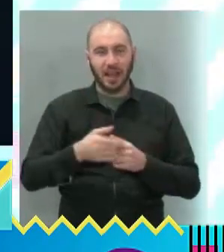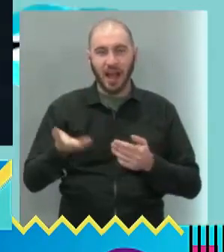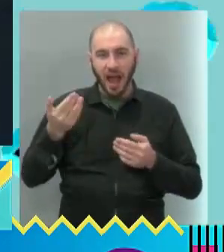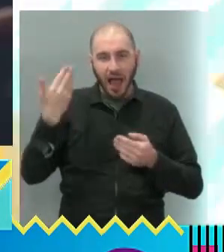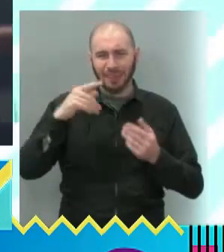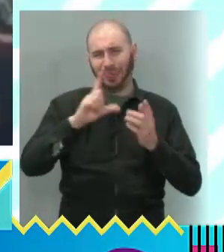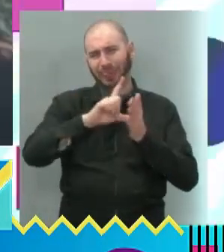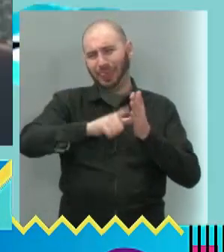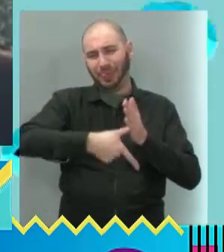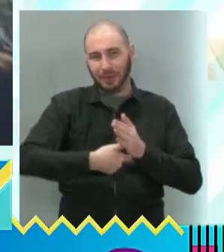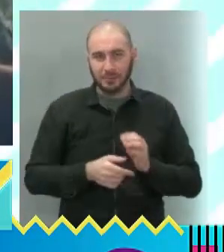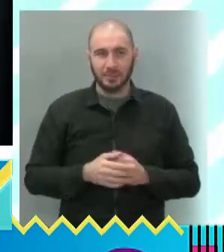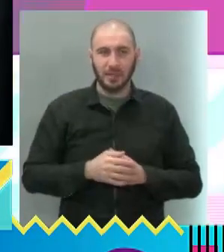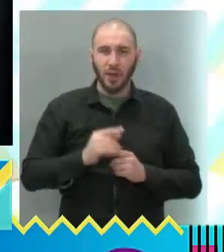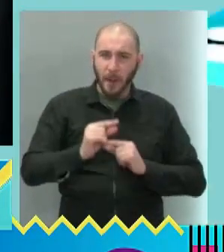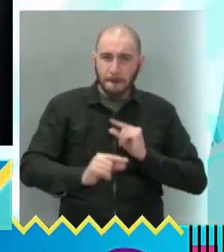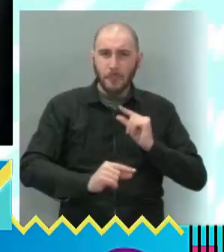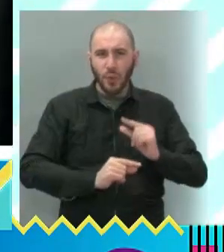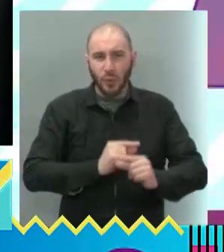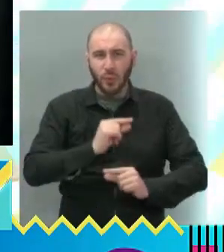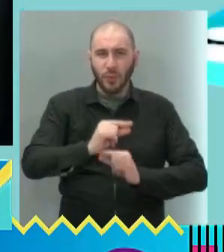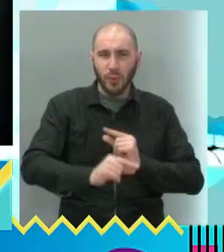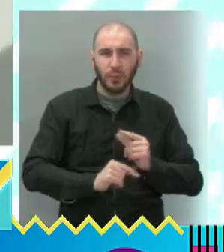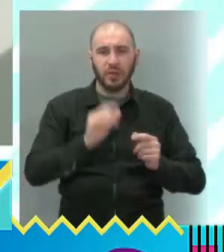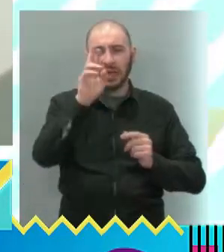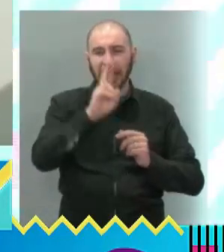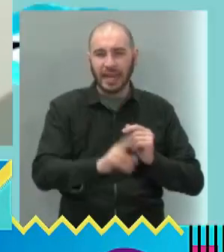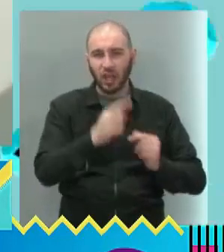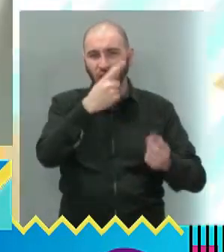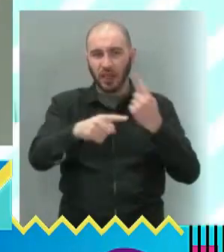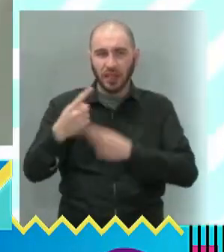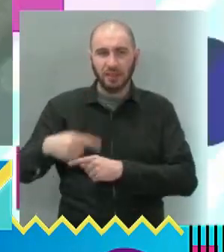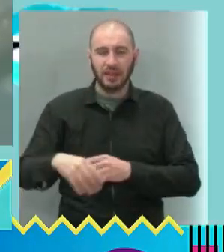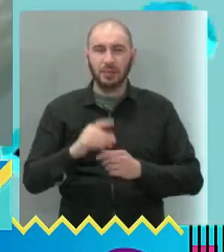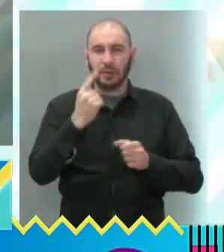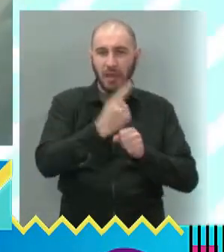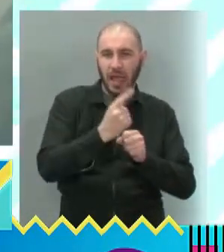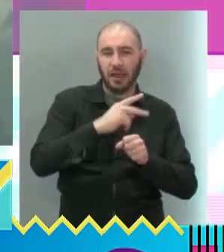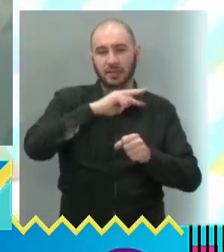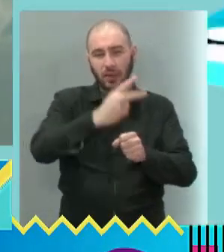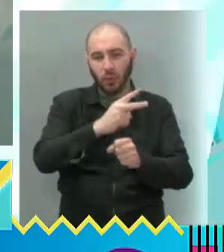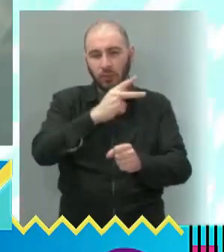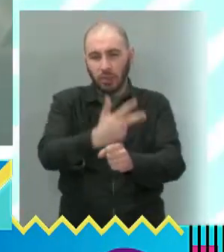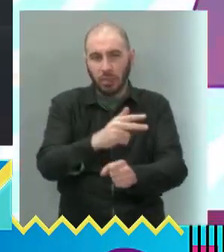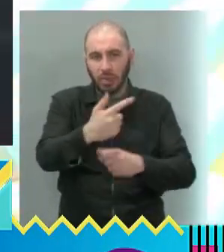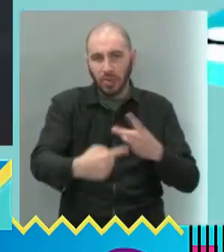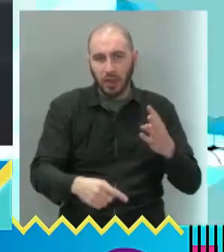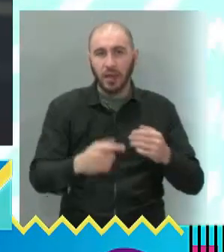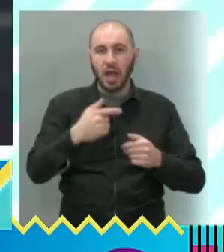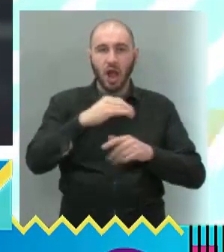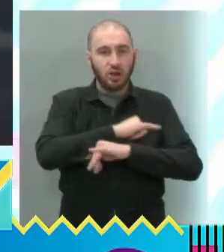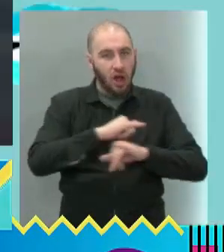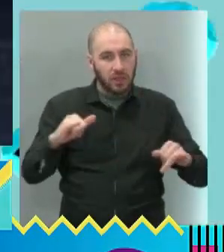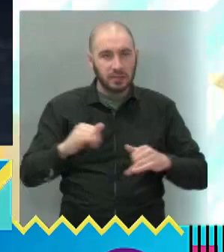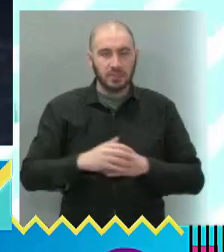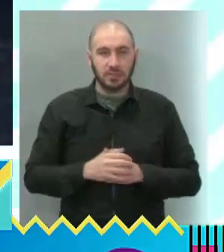cierto? Entonces iban llegando de a poco, en distintas regiones llegaban primero, llegaban después. Generalmente las noticias tampoco